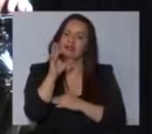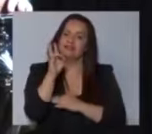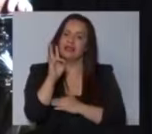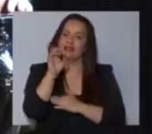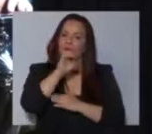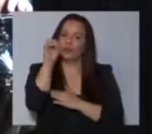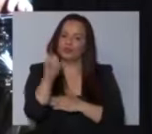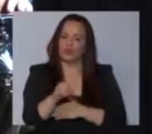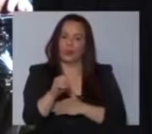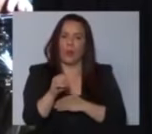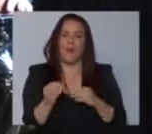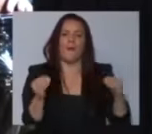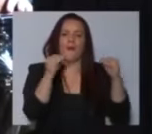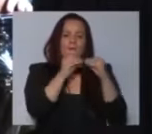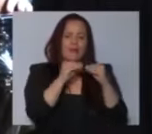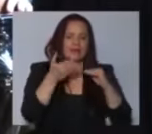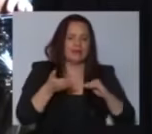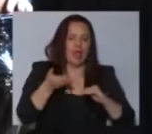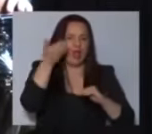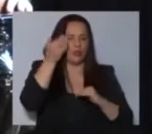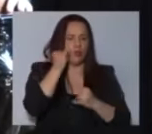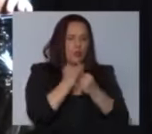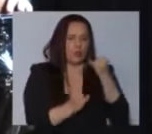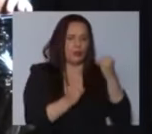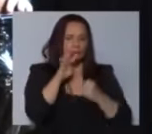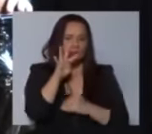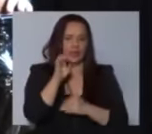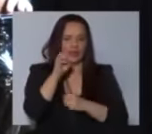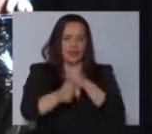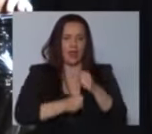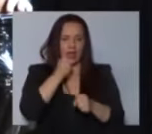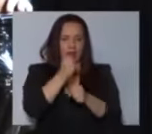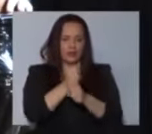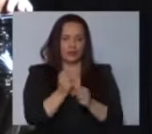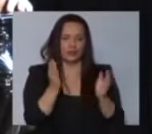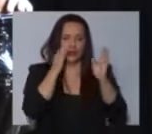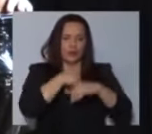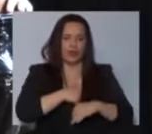más alto de los últimos 40 años, con un desempleo del